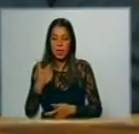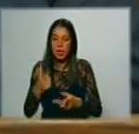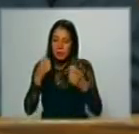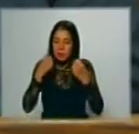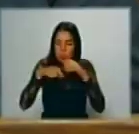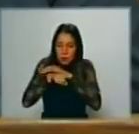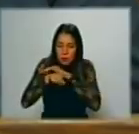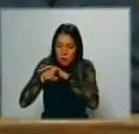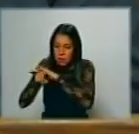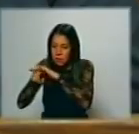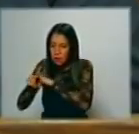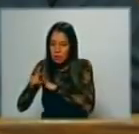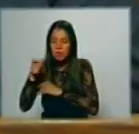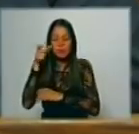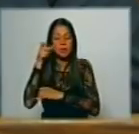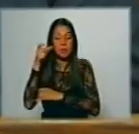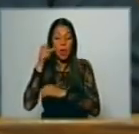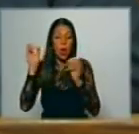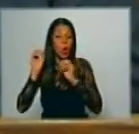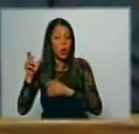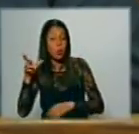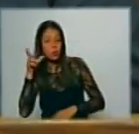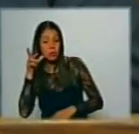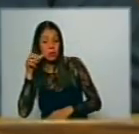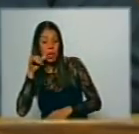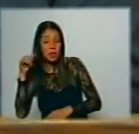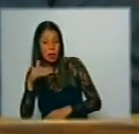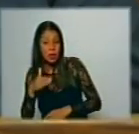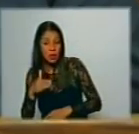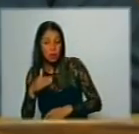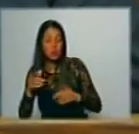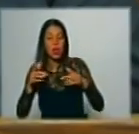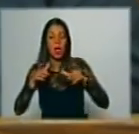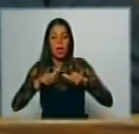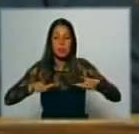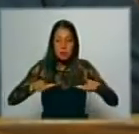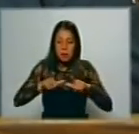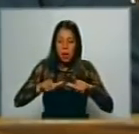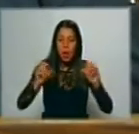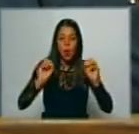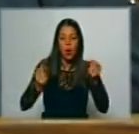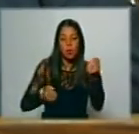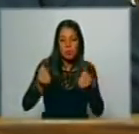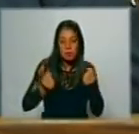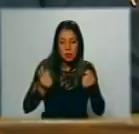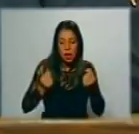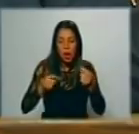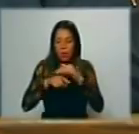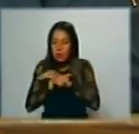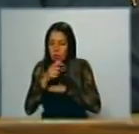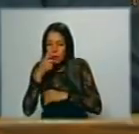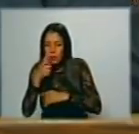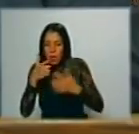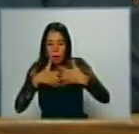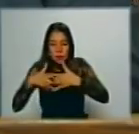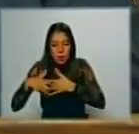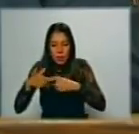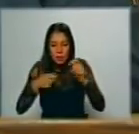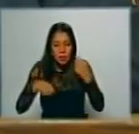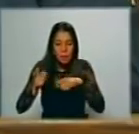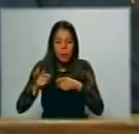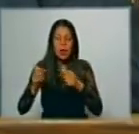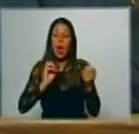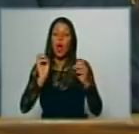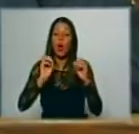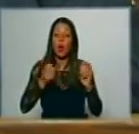inspecciones de oficio o por denuncias a los inmuebles y vehículos destinados a la producción,